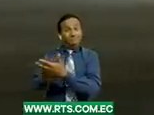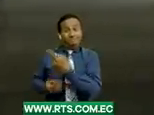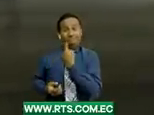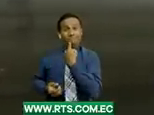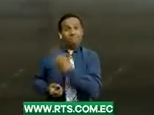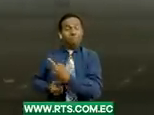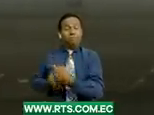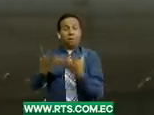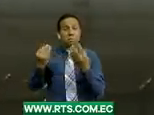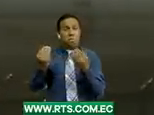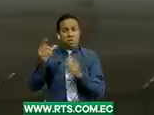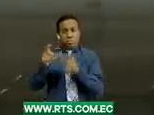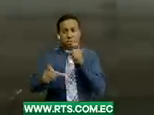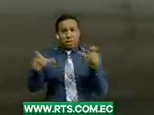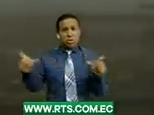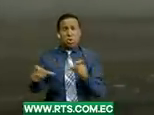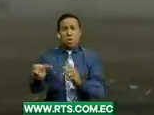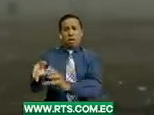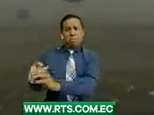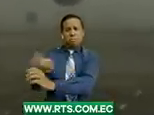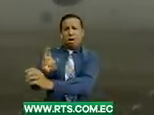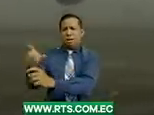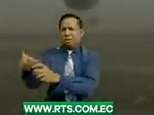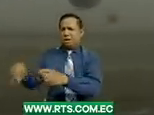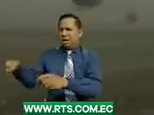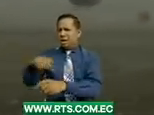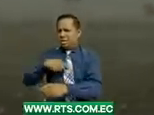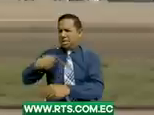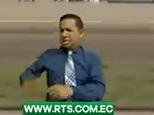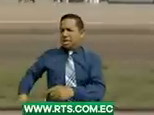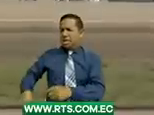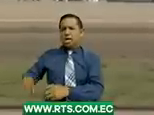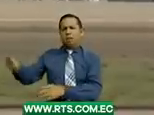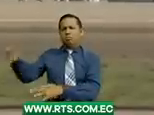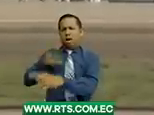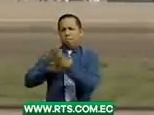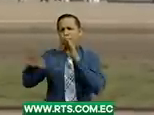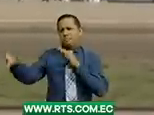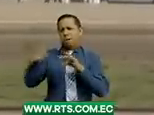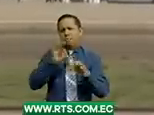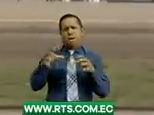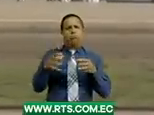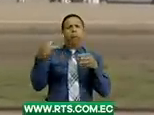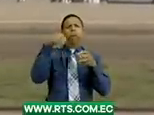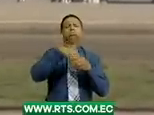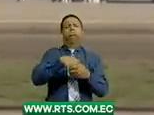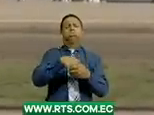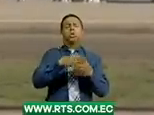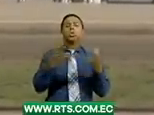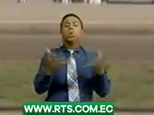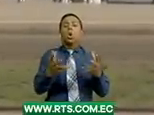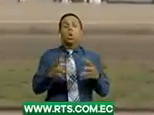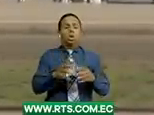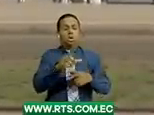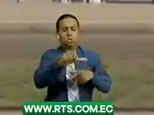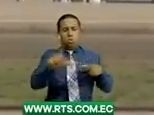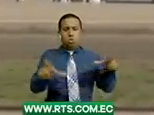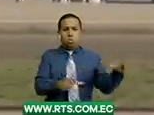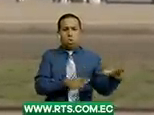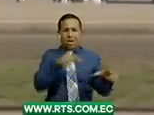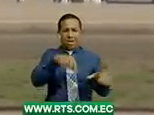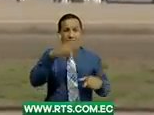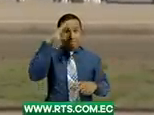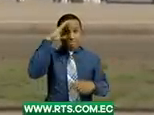sus ciudadanos serán evacuados de Wuhan, ciudad donde se originó el brote, pero que serán puestos en cuarentena en una base